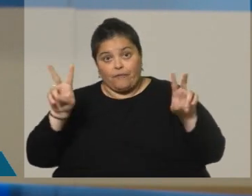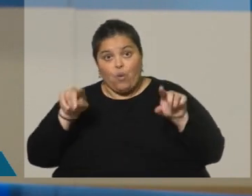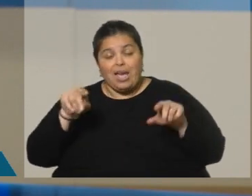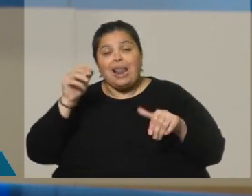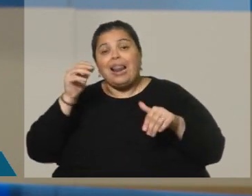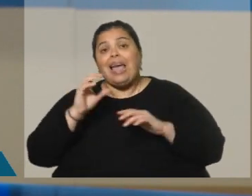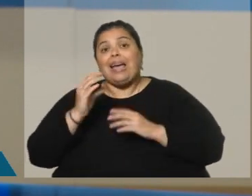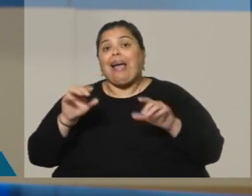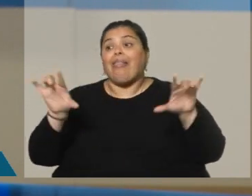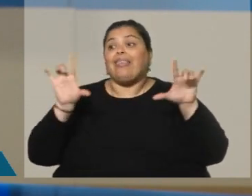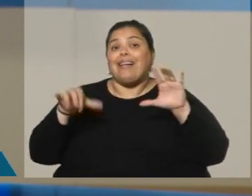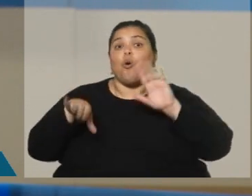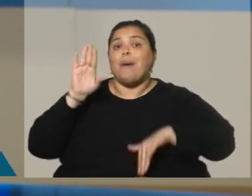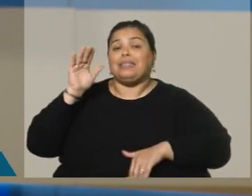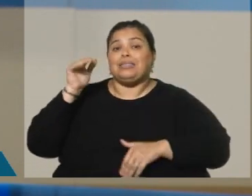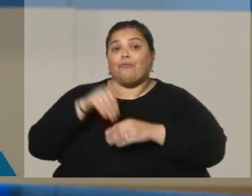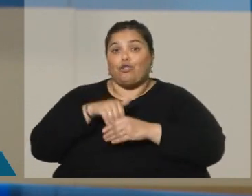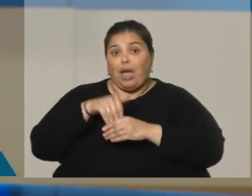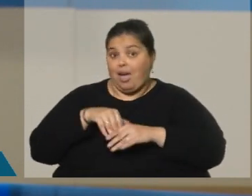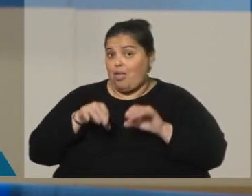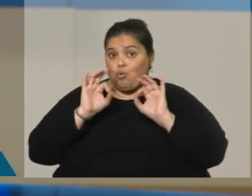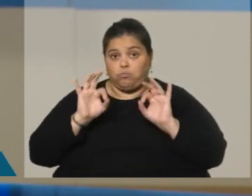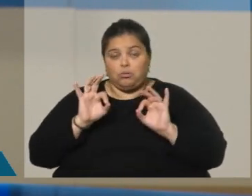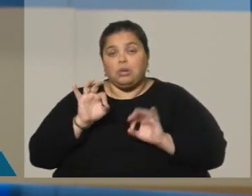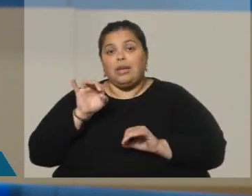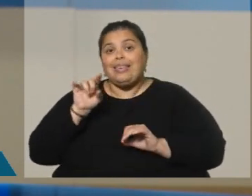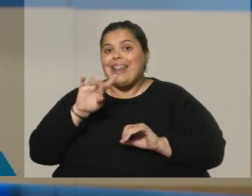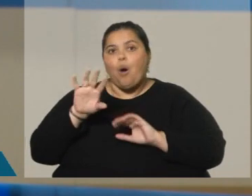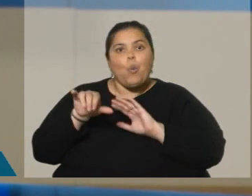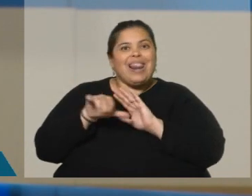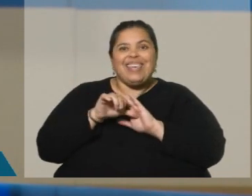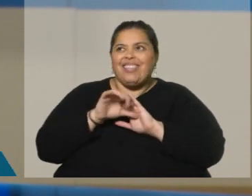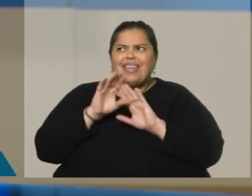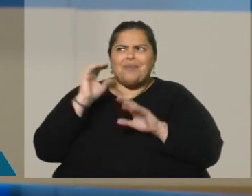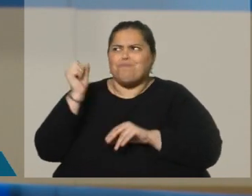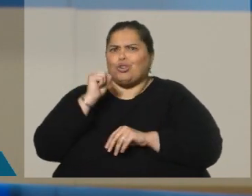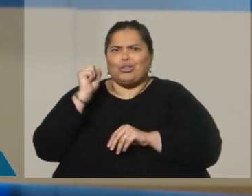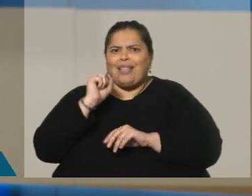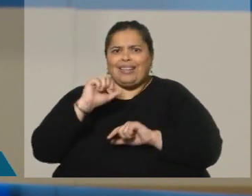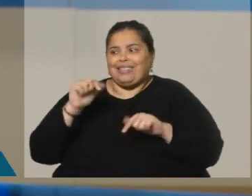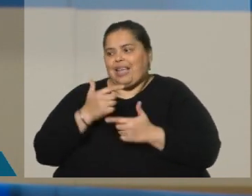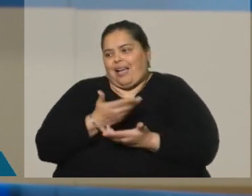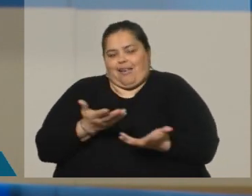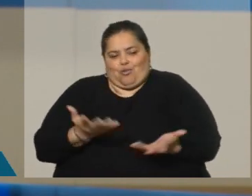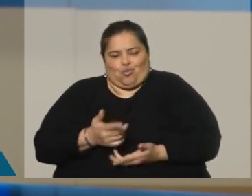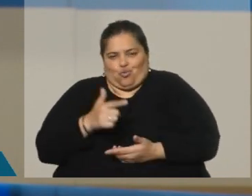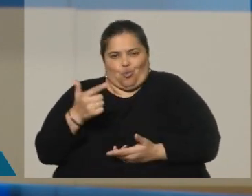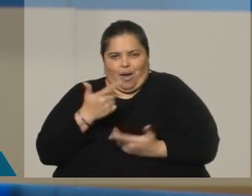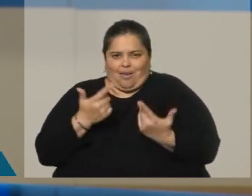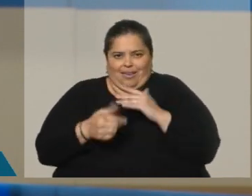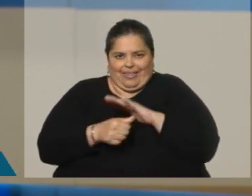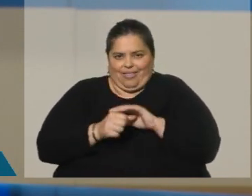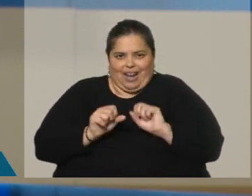y era un líder de fuste como ellos que ya no tenemos en nuestra historia presente